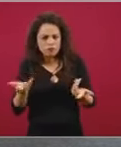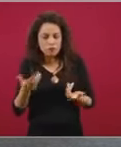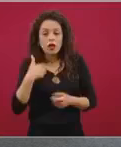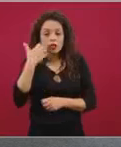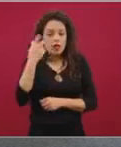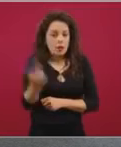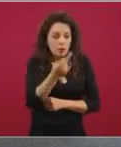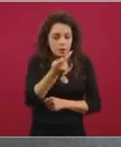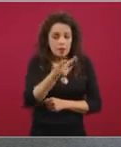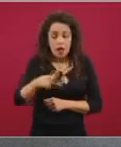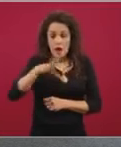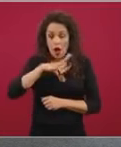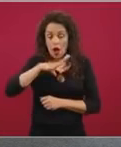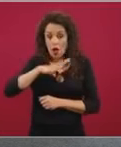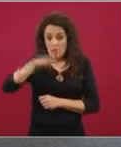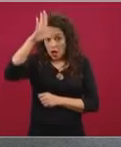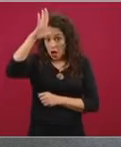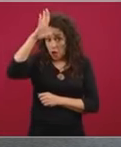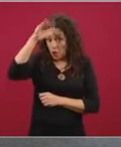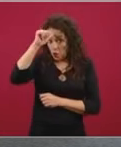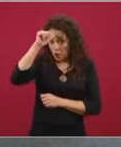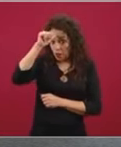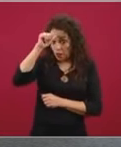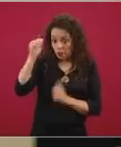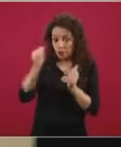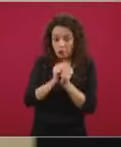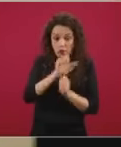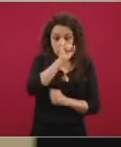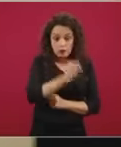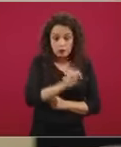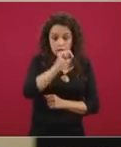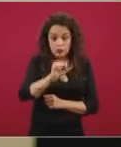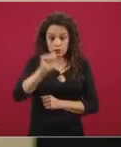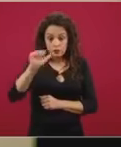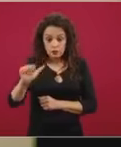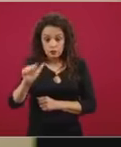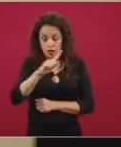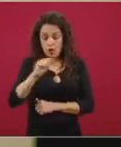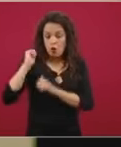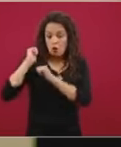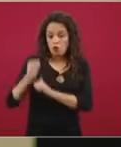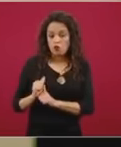¿habrá un acuerdo, están valorando un acuerdo entre la Secretaría de Salud, las autoridades sanitarias,